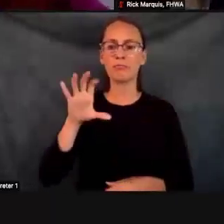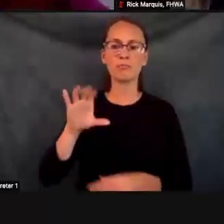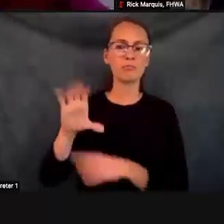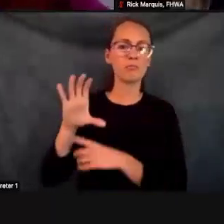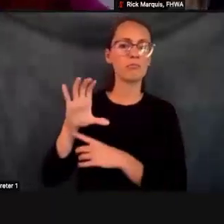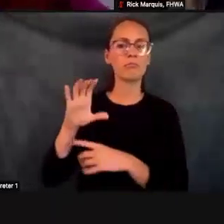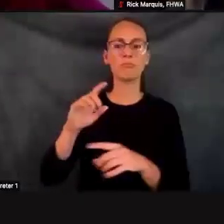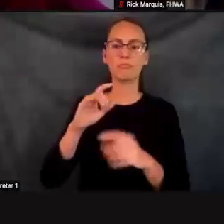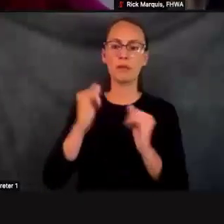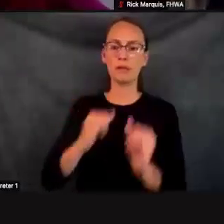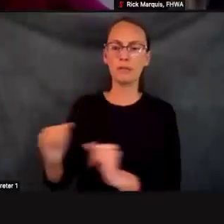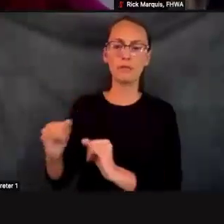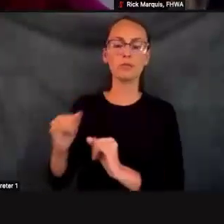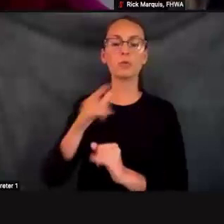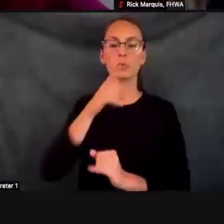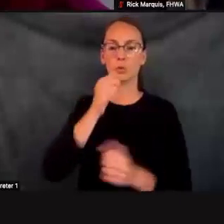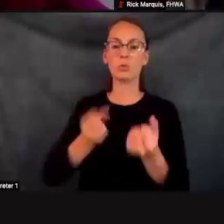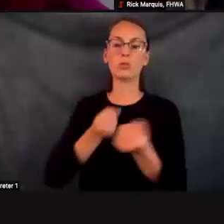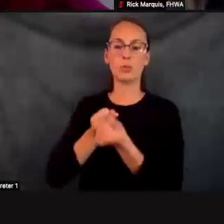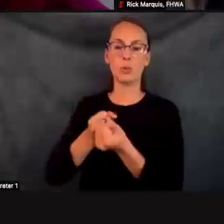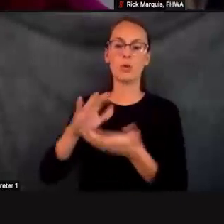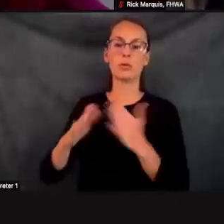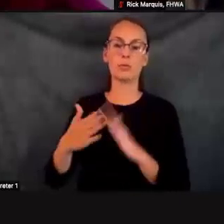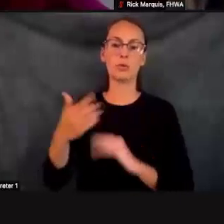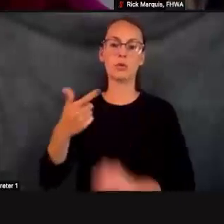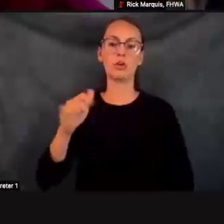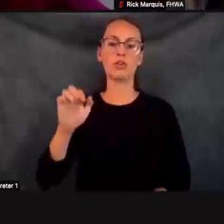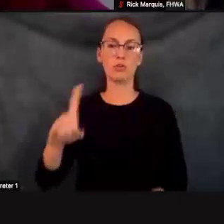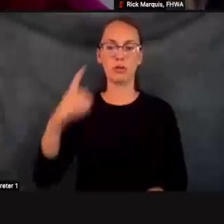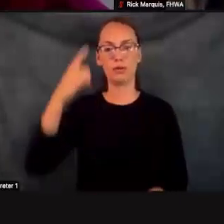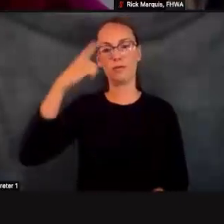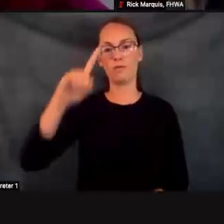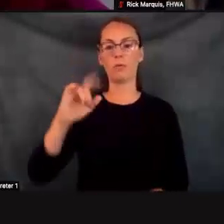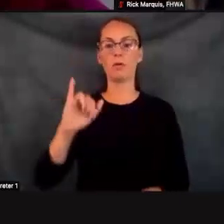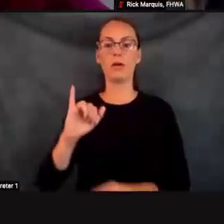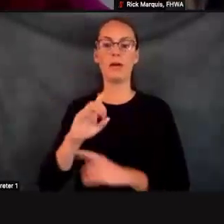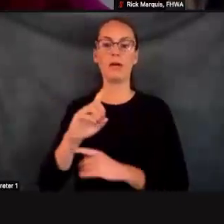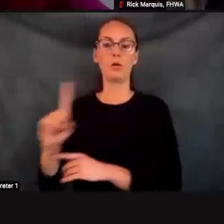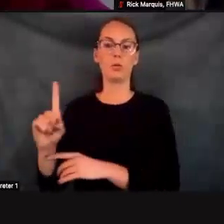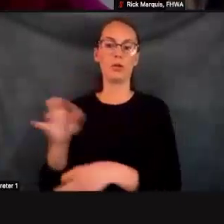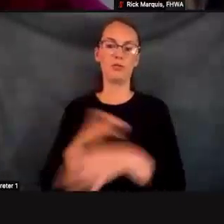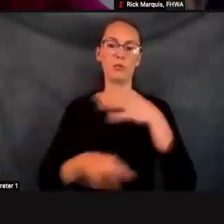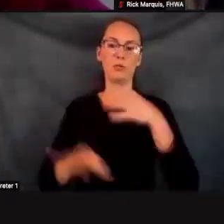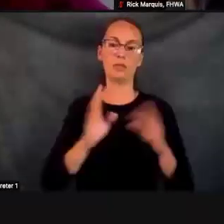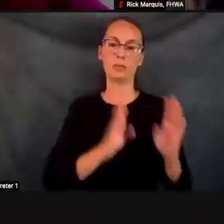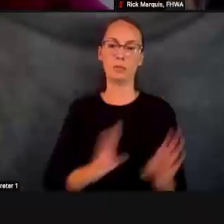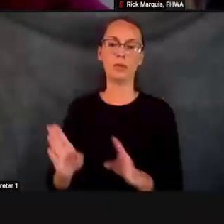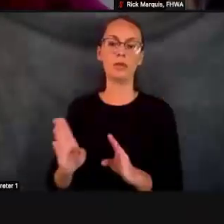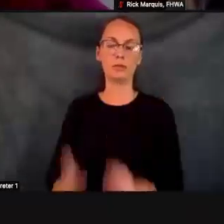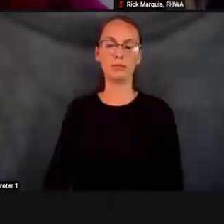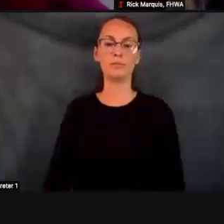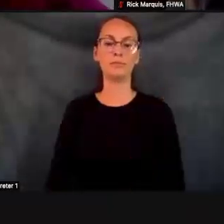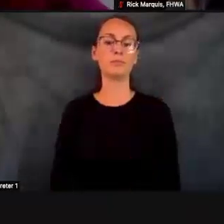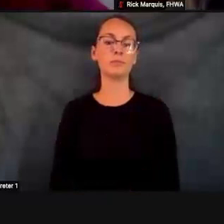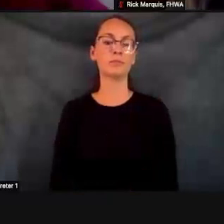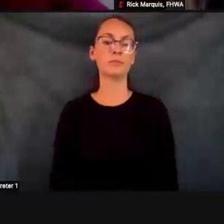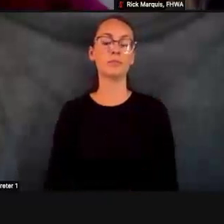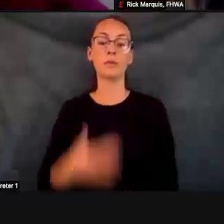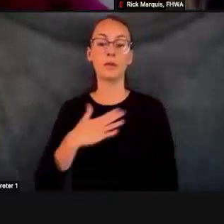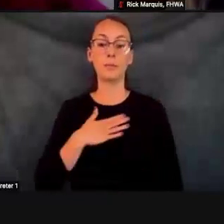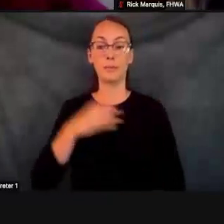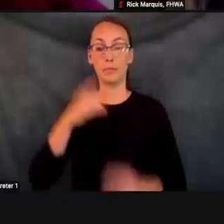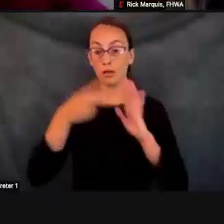y cientos de individuos que apoyan a la red comunitaria como la alternativa preferida.